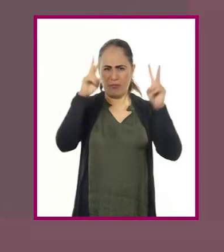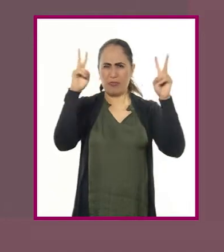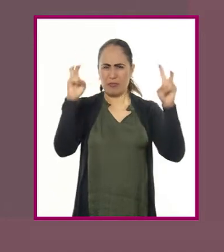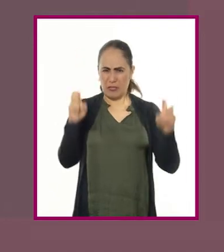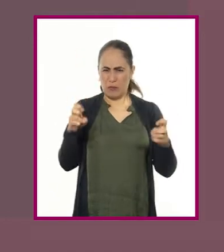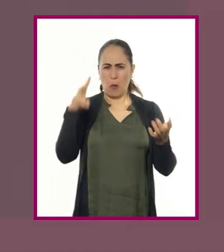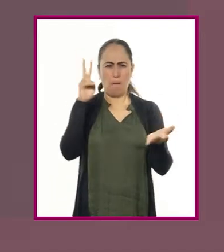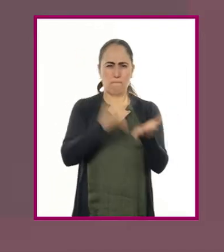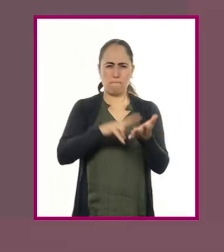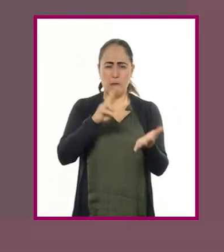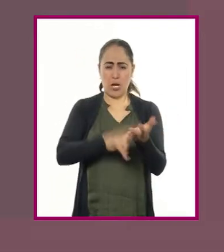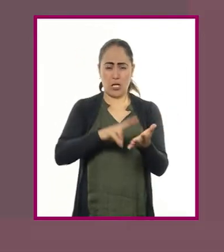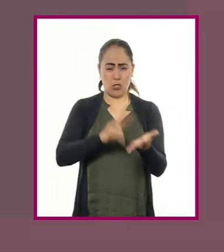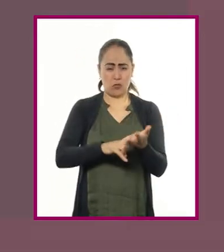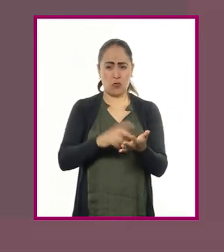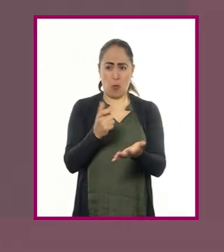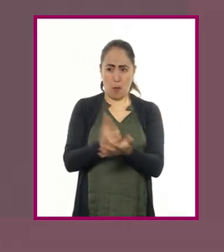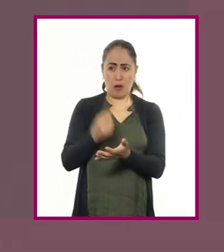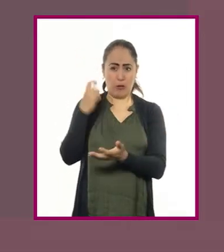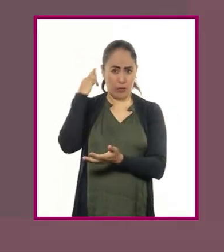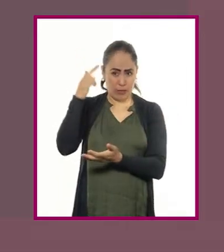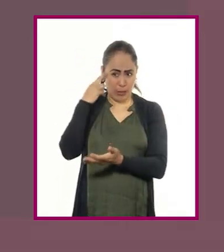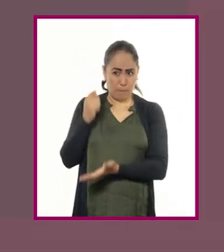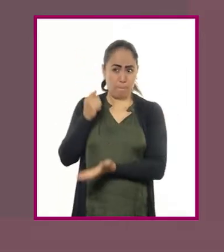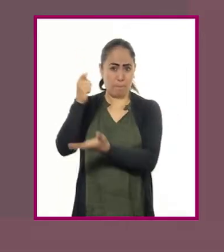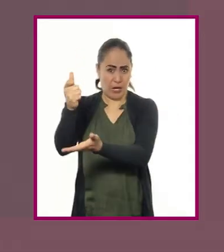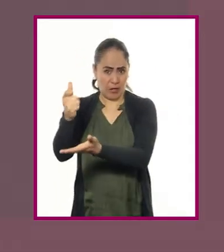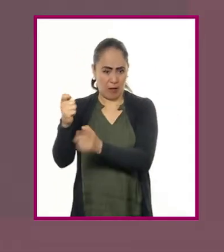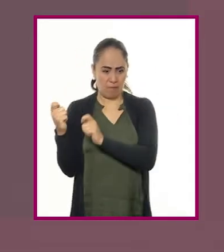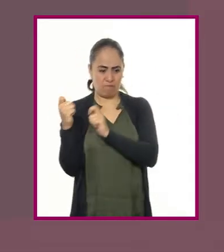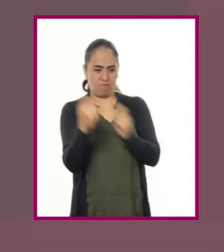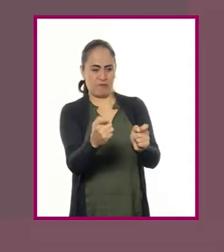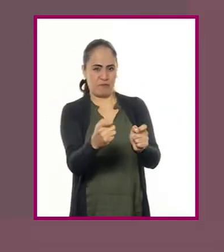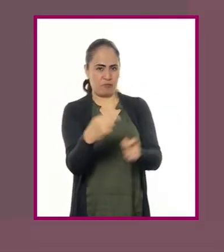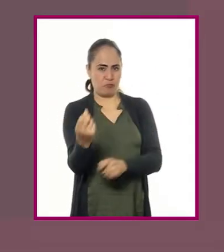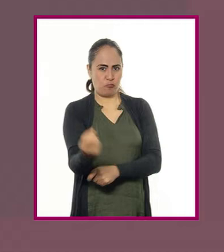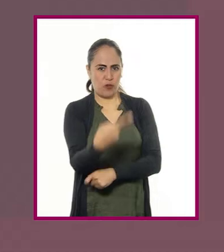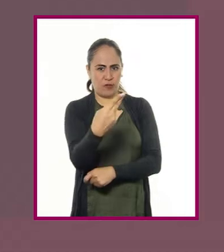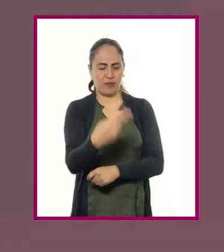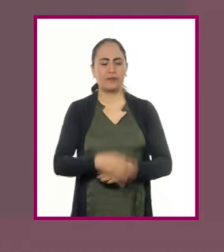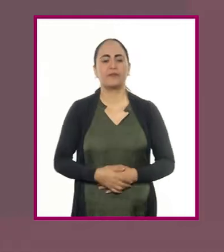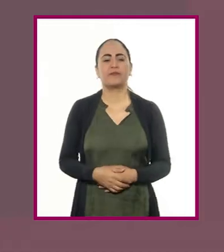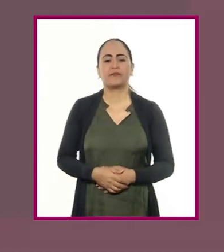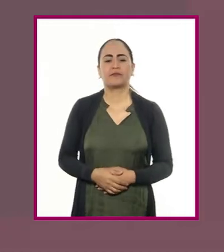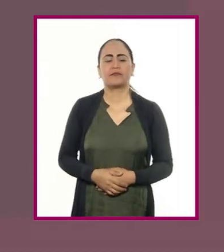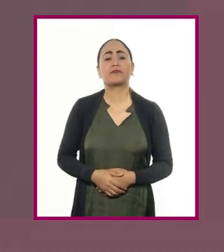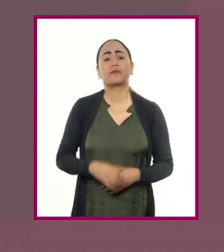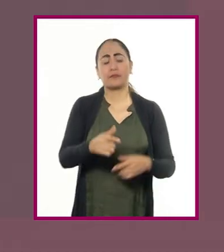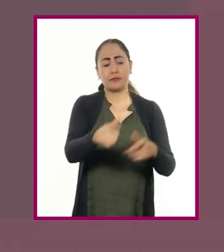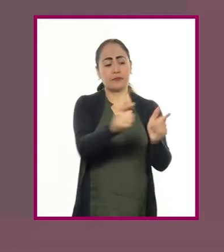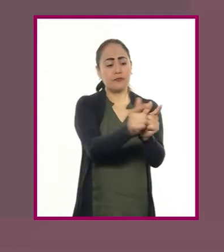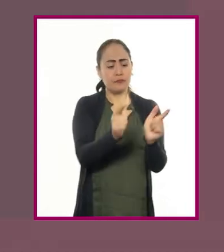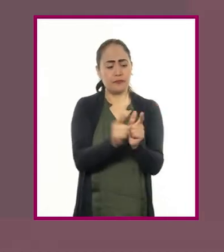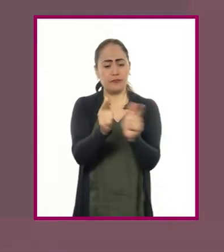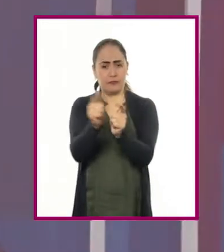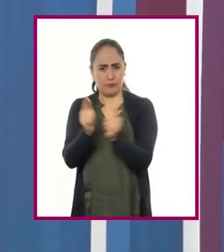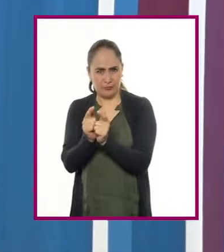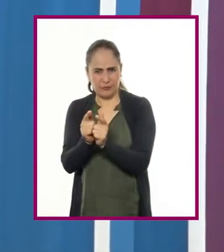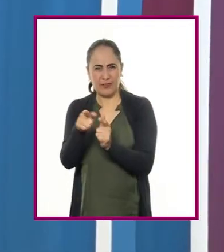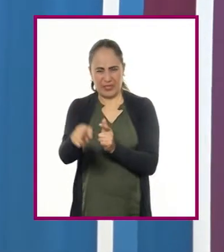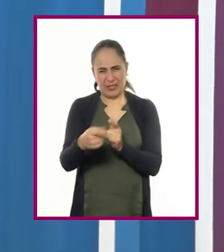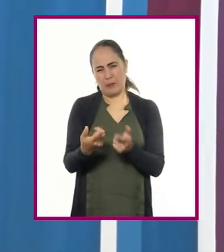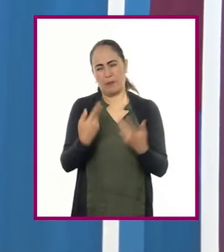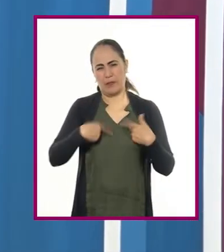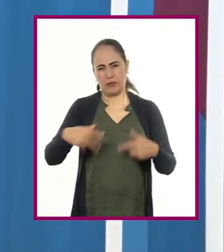por una cifra nada despreciable. Aunada a su característica estamental, la sociedad novohispana